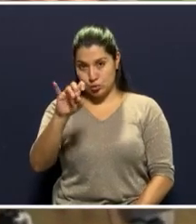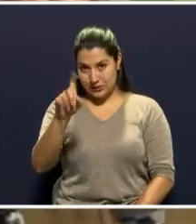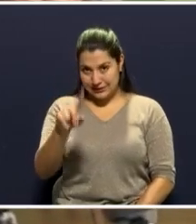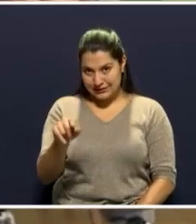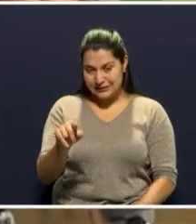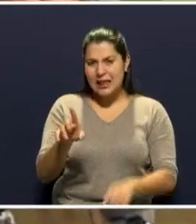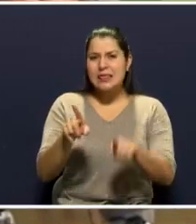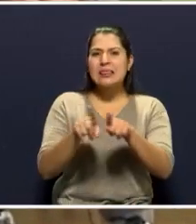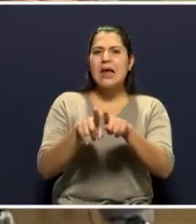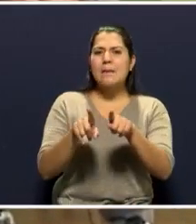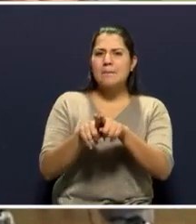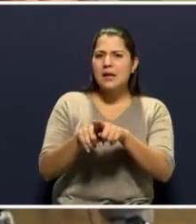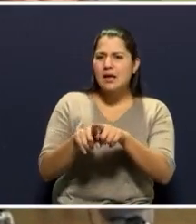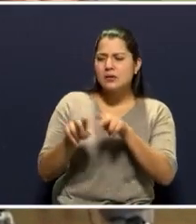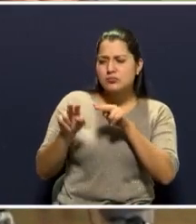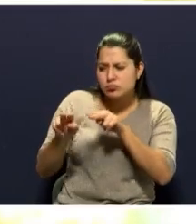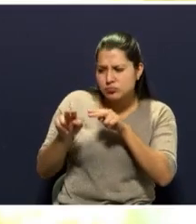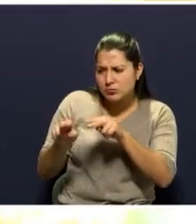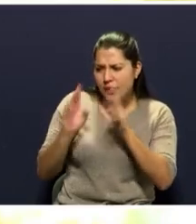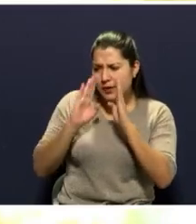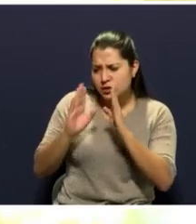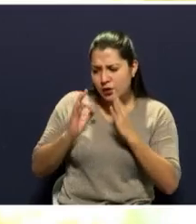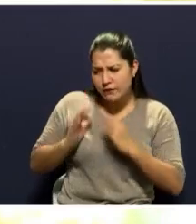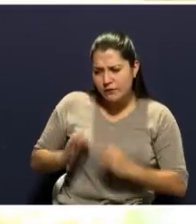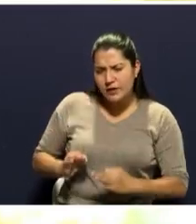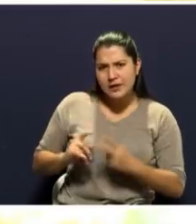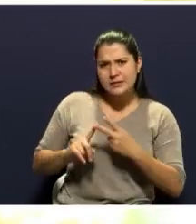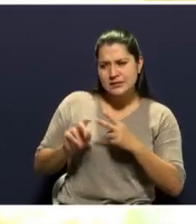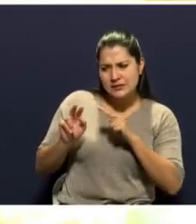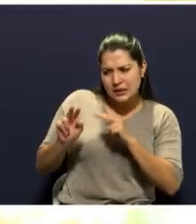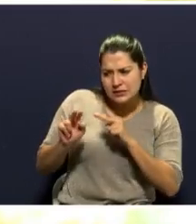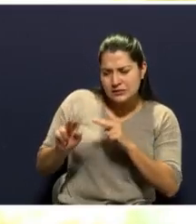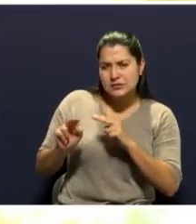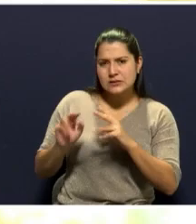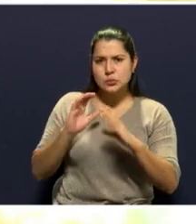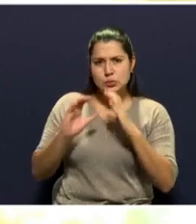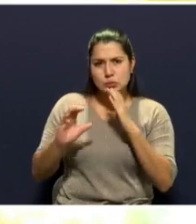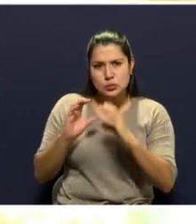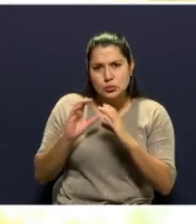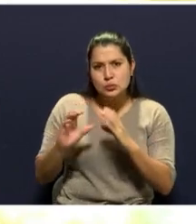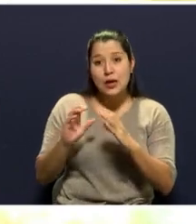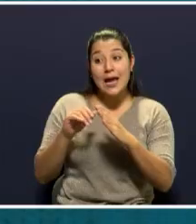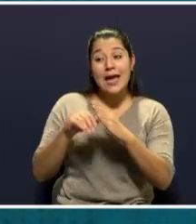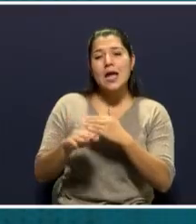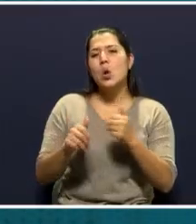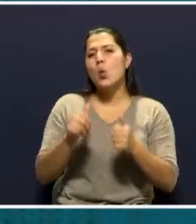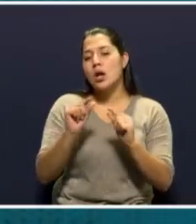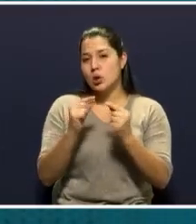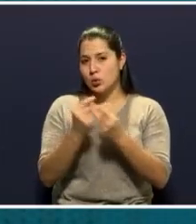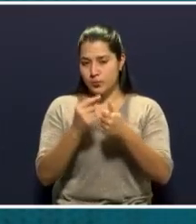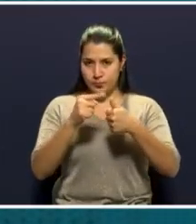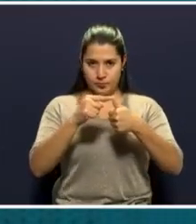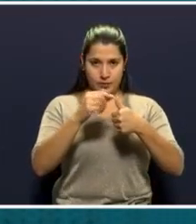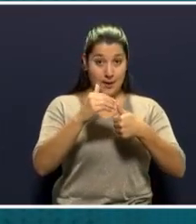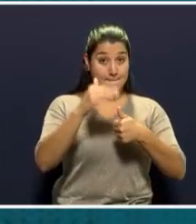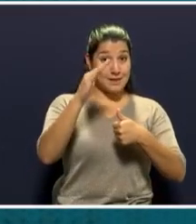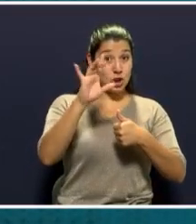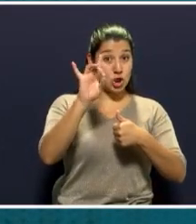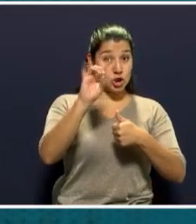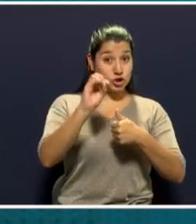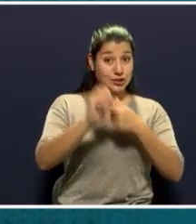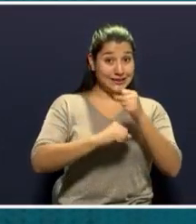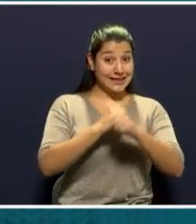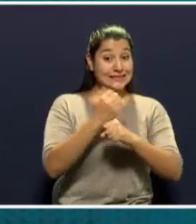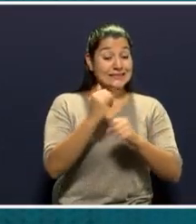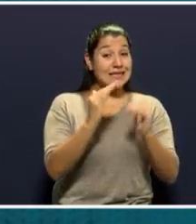como vigilancia de alimentación, donde se mantendrá una constante comunicación en los siguientes grupos: mayores de 80 años que